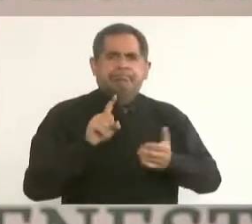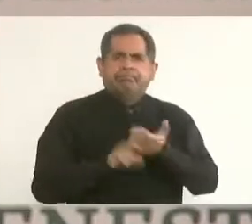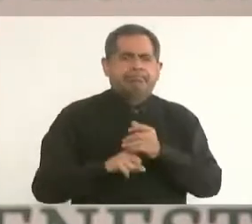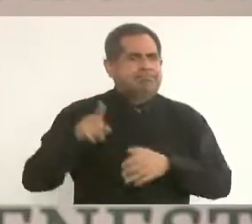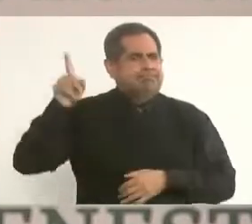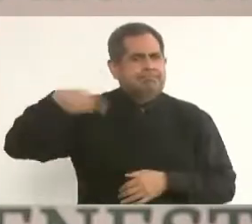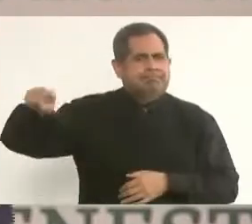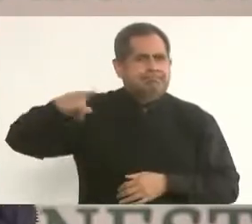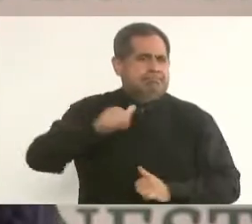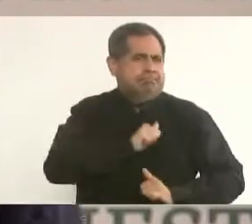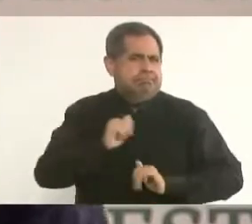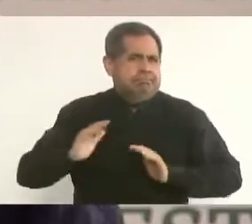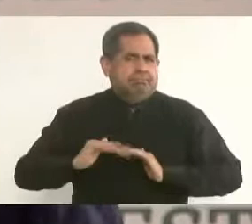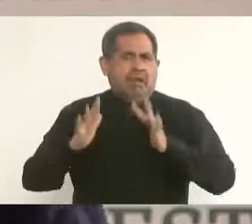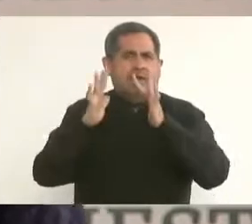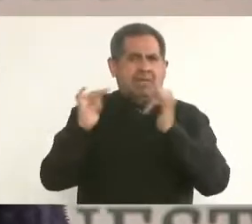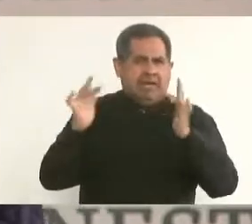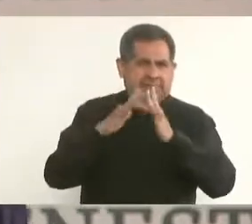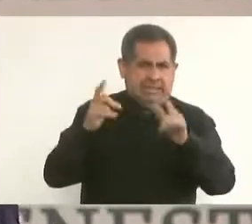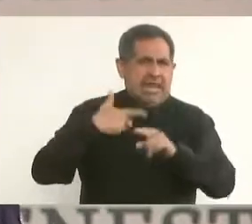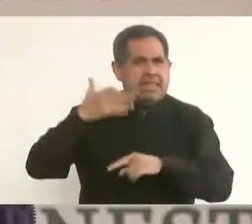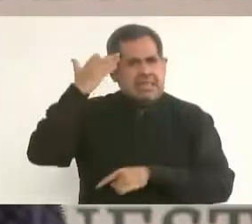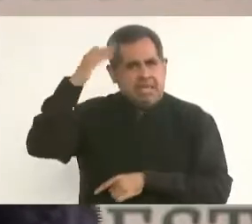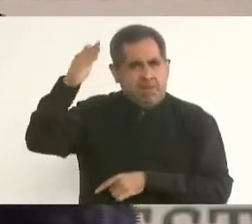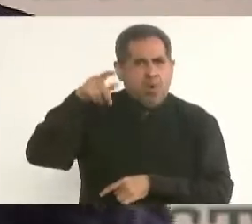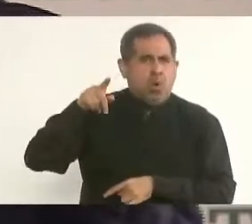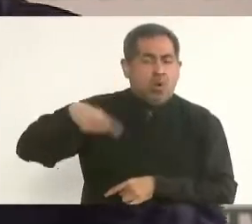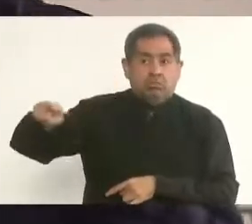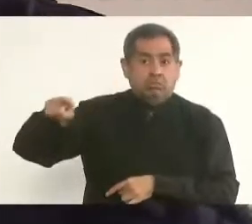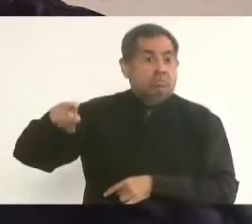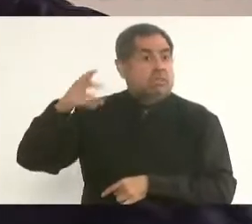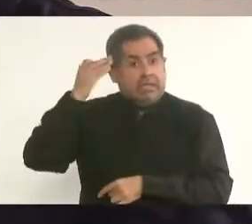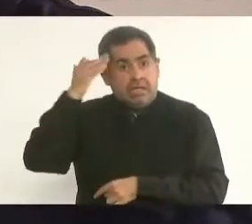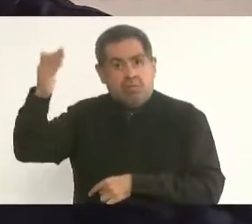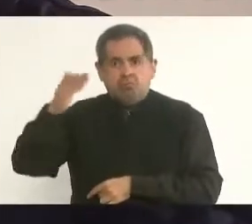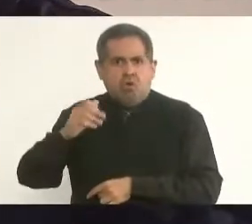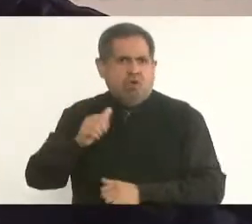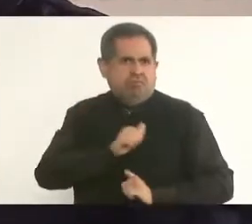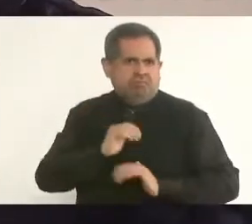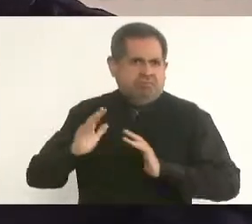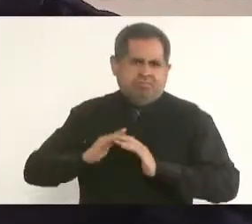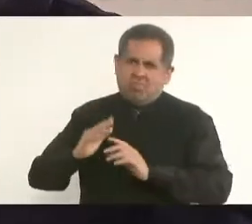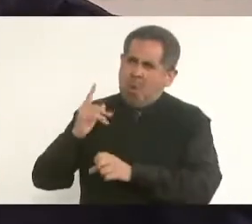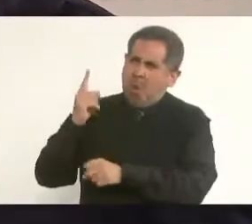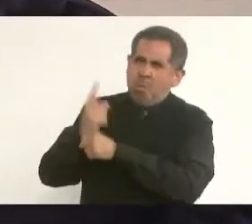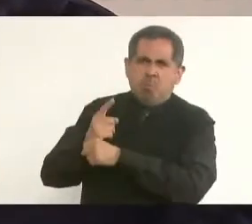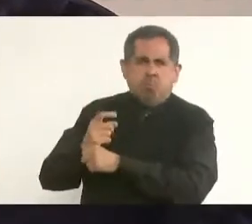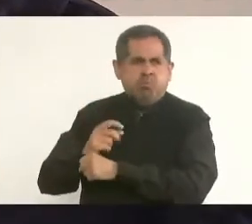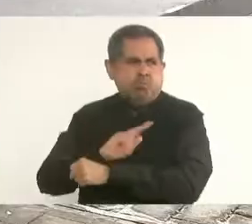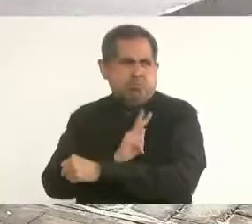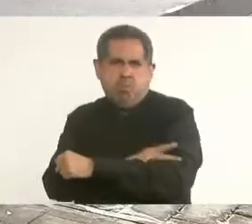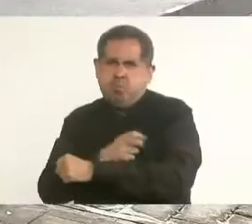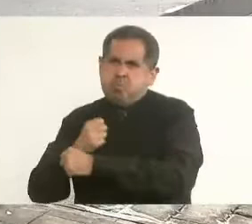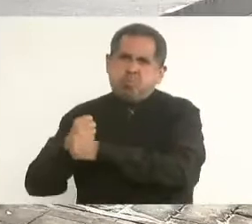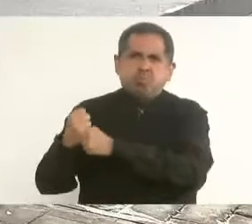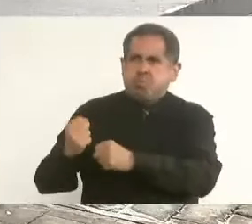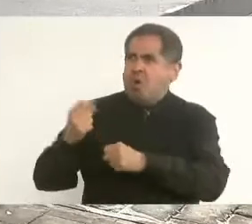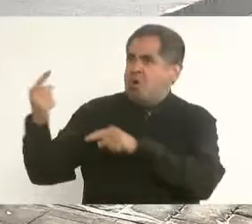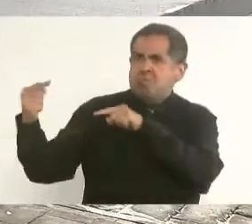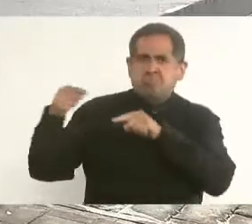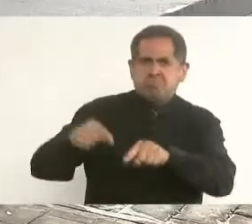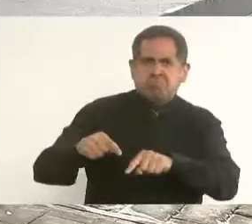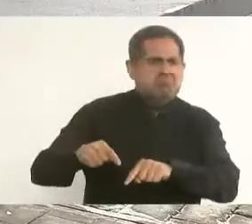ejército francés, en ese entonces el ejército más poderoso del mundo. Pero